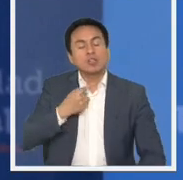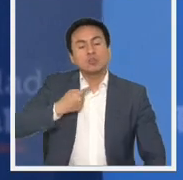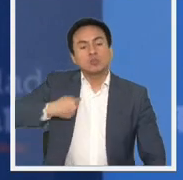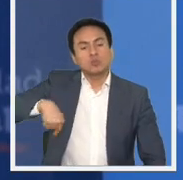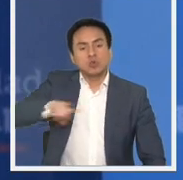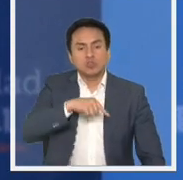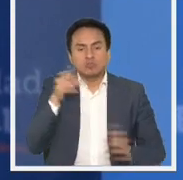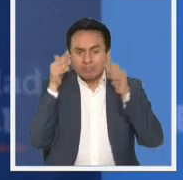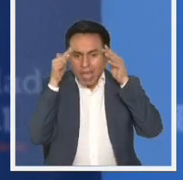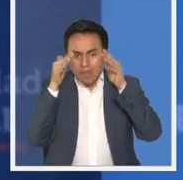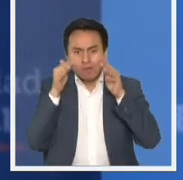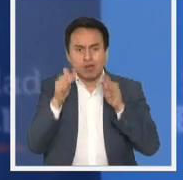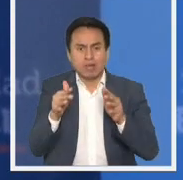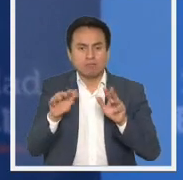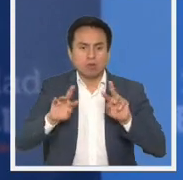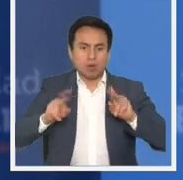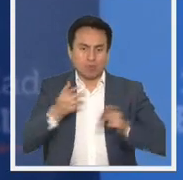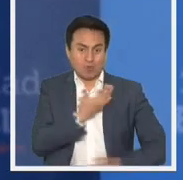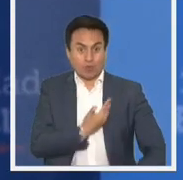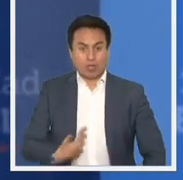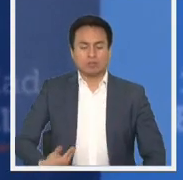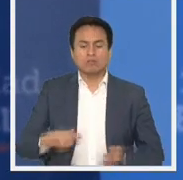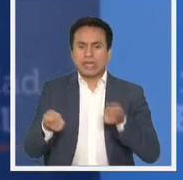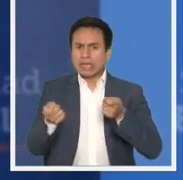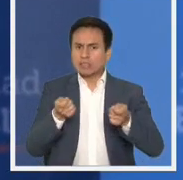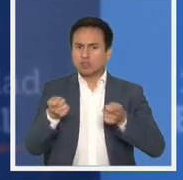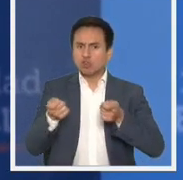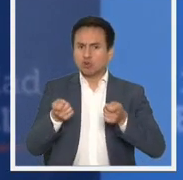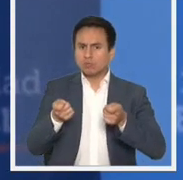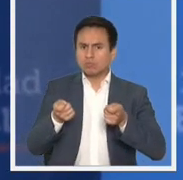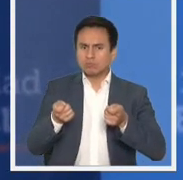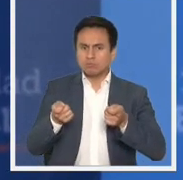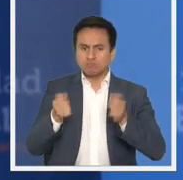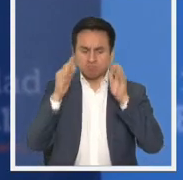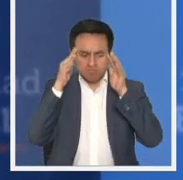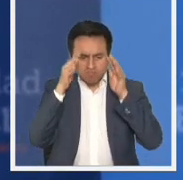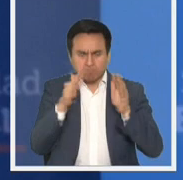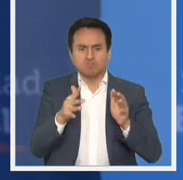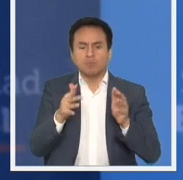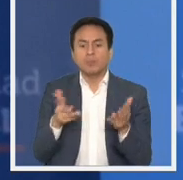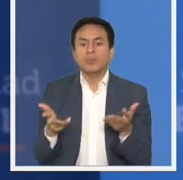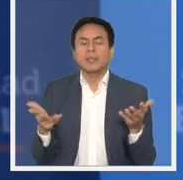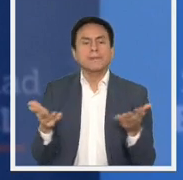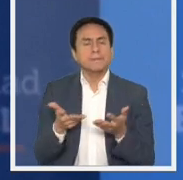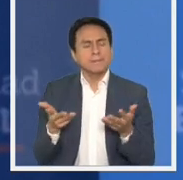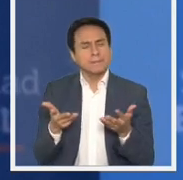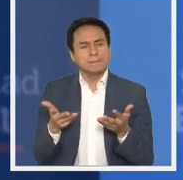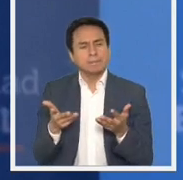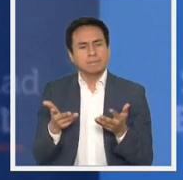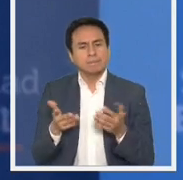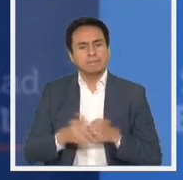enfocados como gobierno en la gestión para